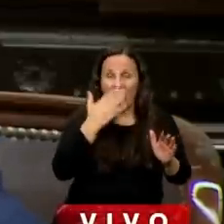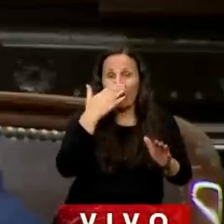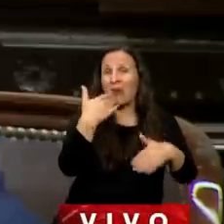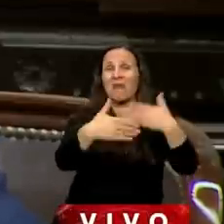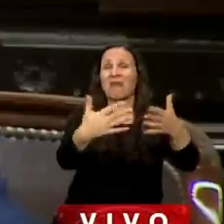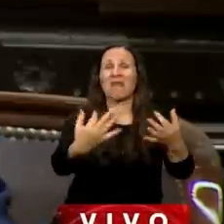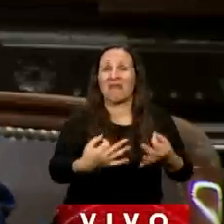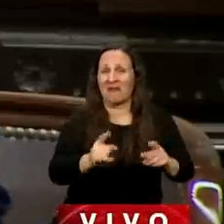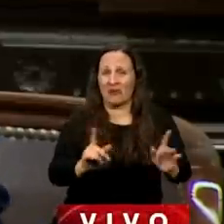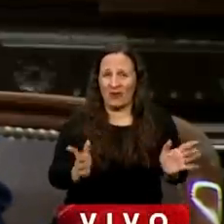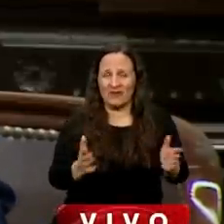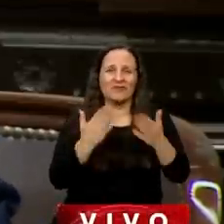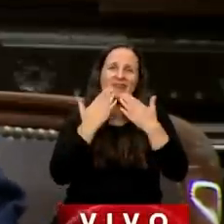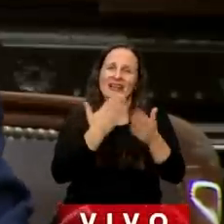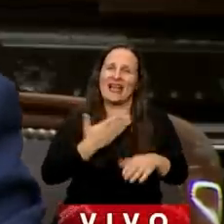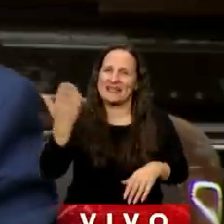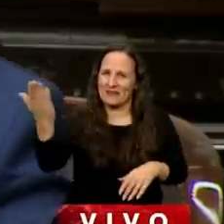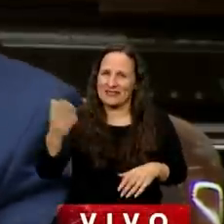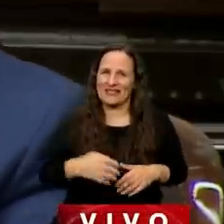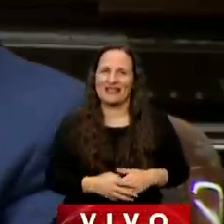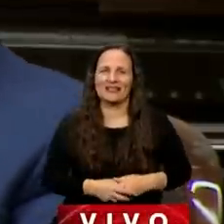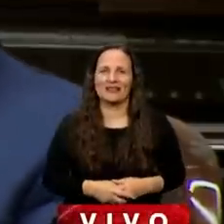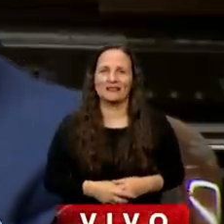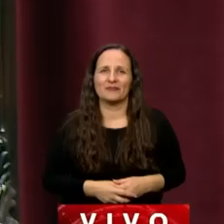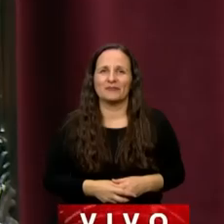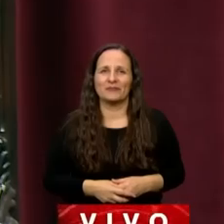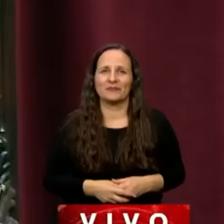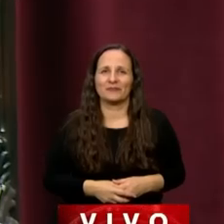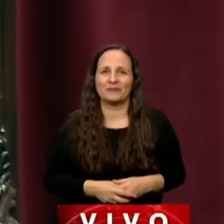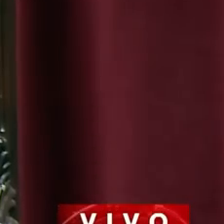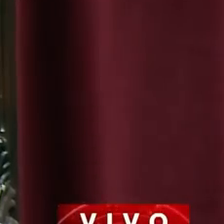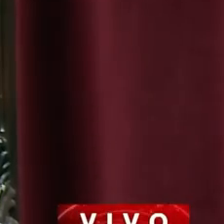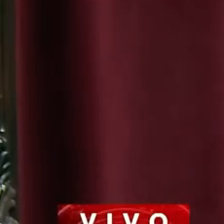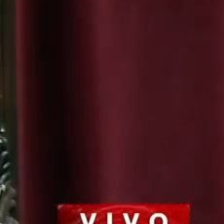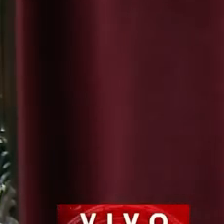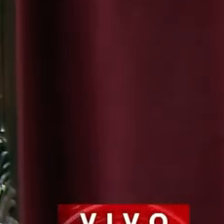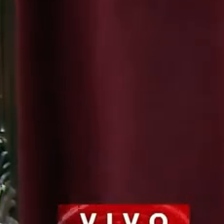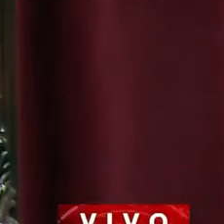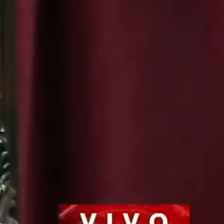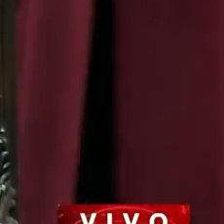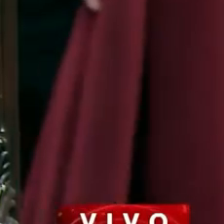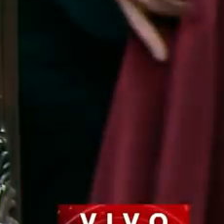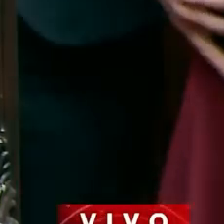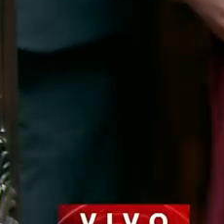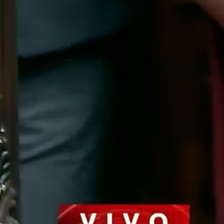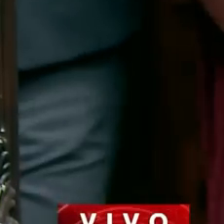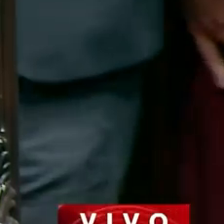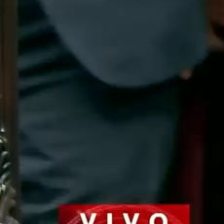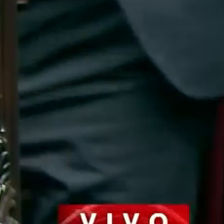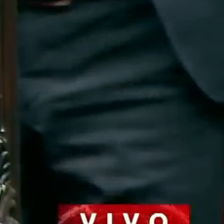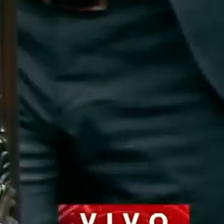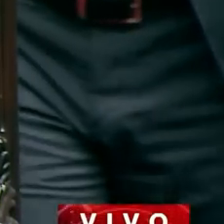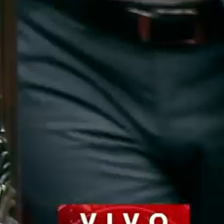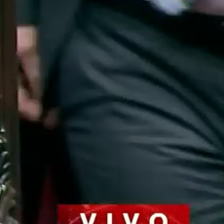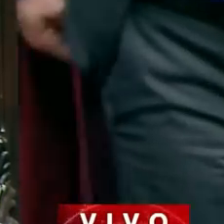algo práctico. Gracias, señora Presidenta. Gracias, diputado Manzi. Compartiendo el tiempo de dictamen, la diputada Dania Tabeila,